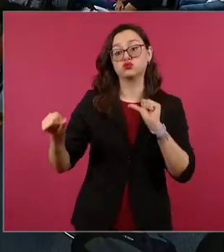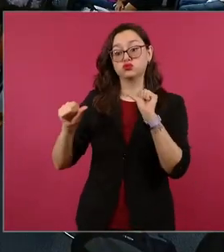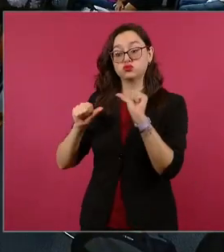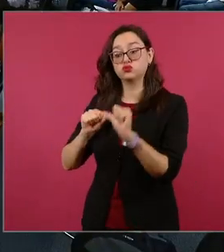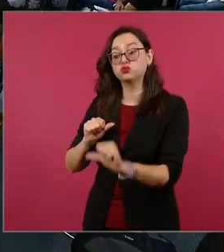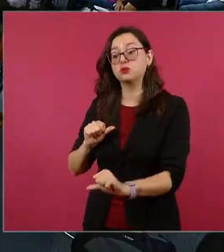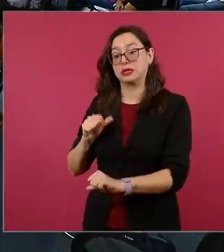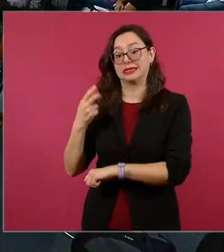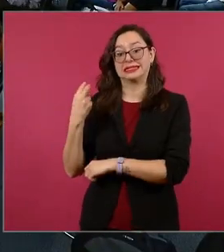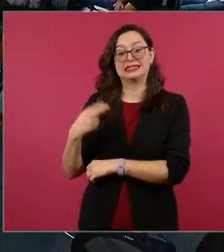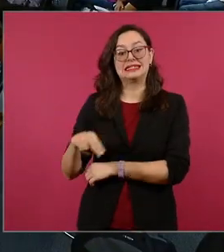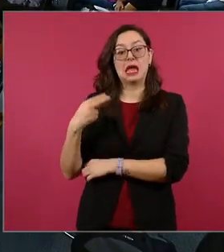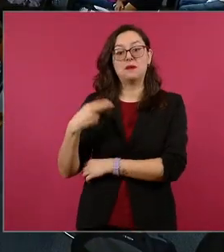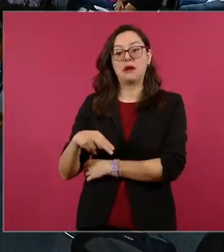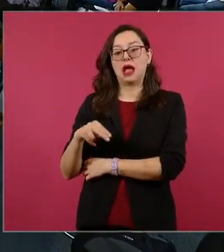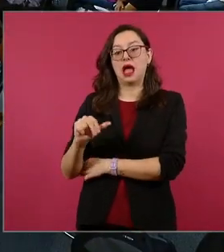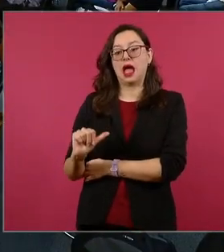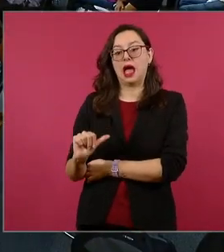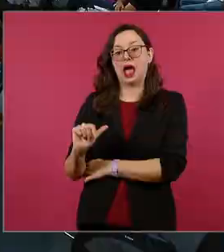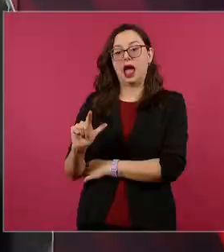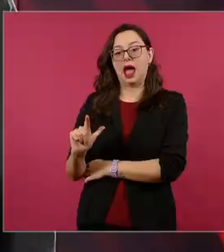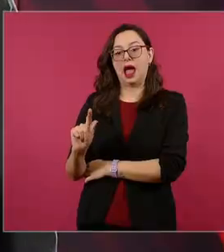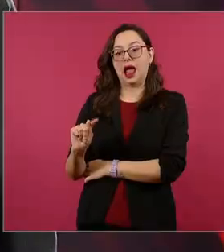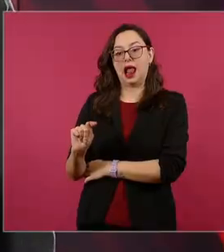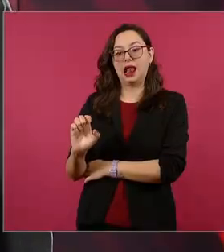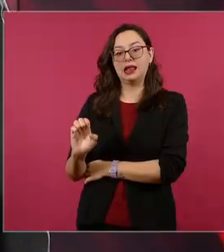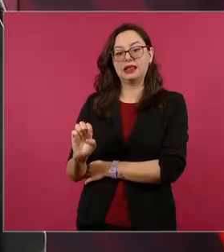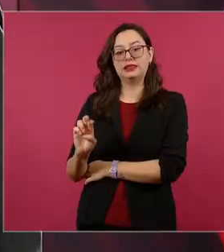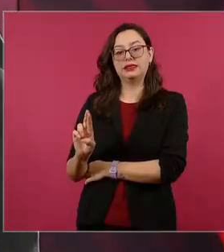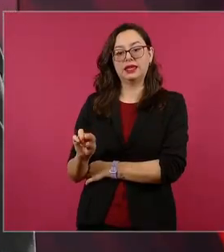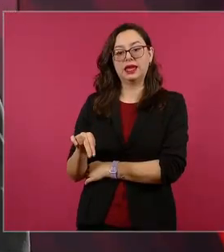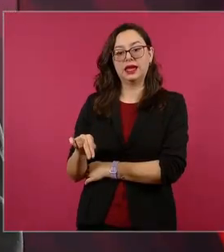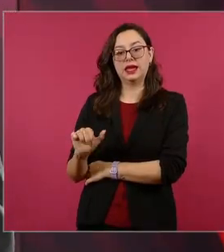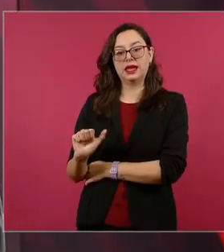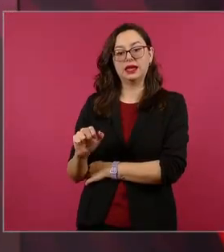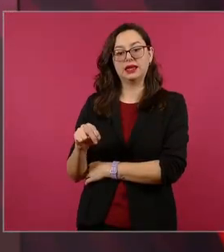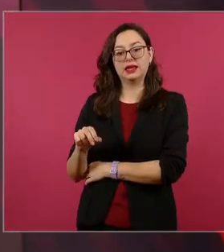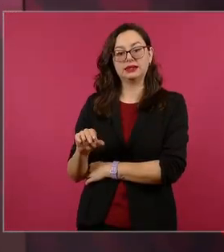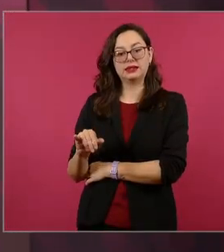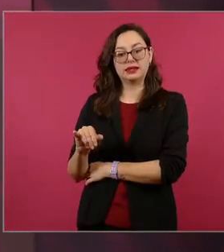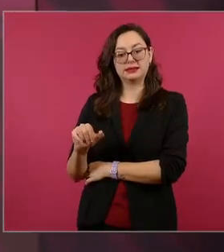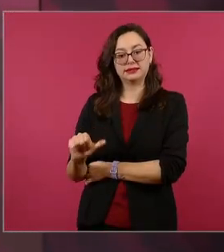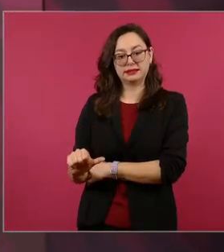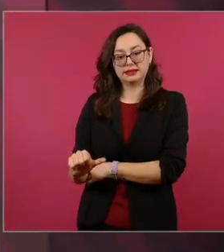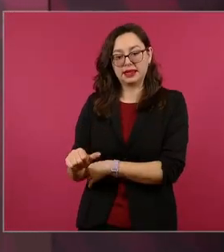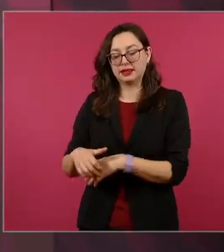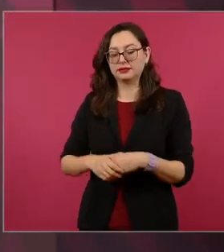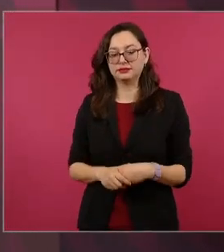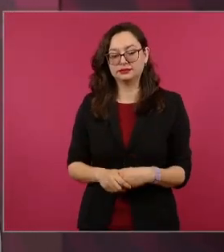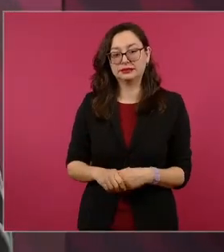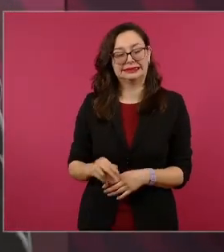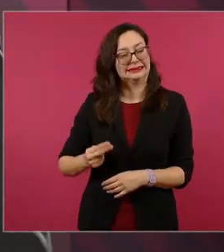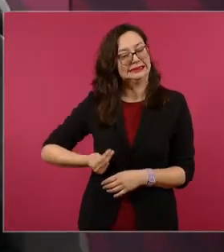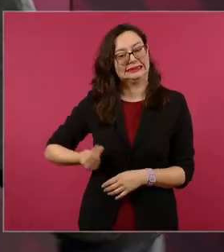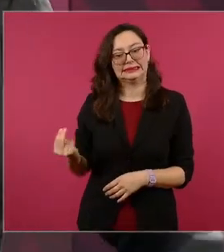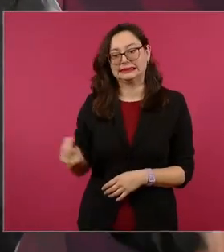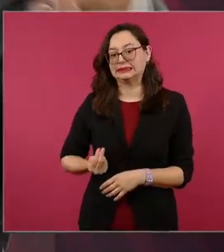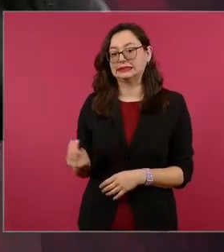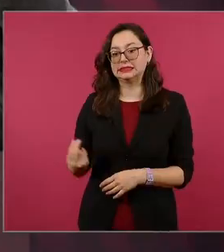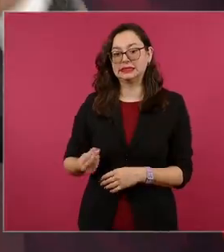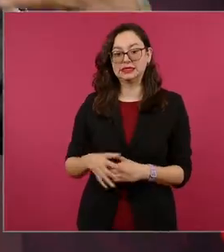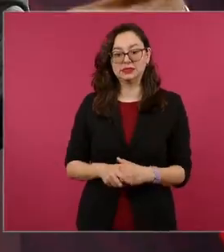que la mencionan. ¿Y qué era la alternancia?